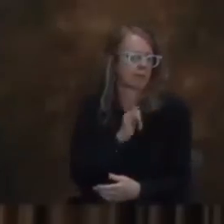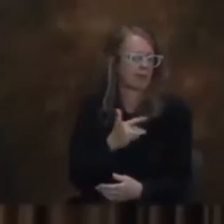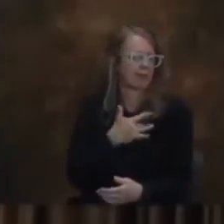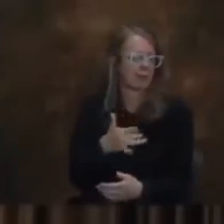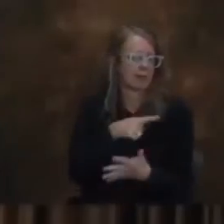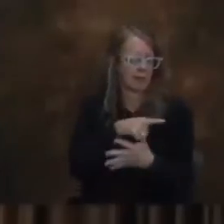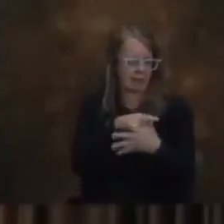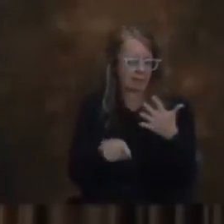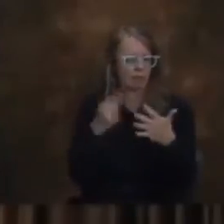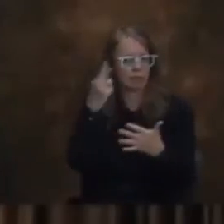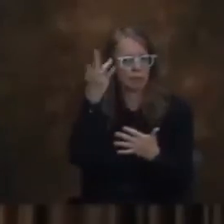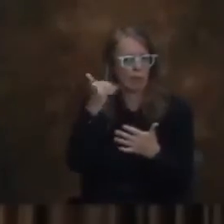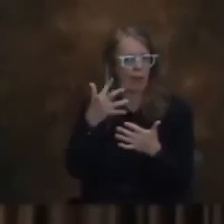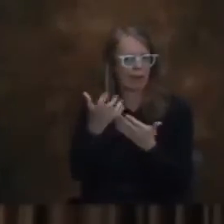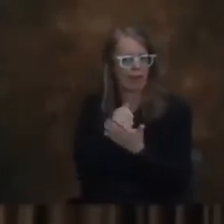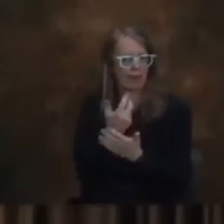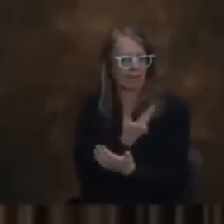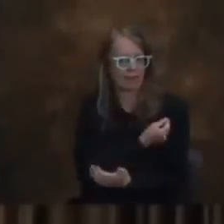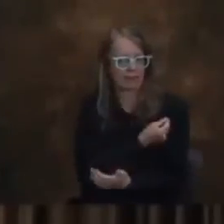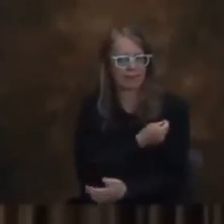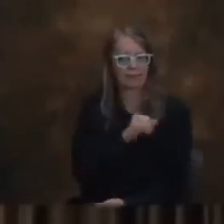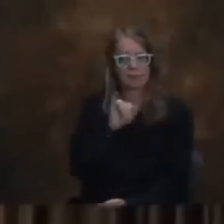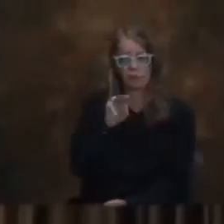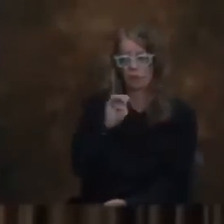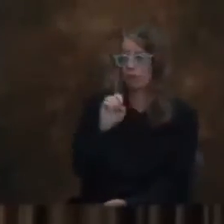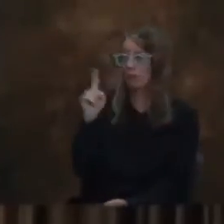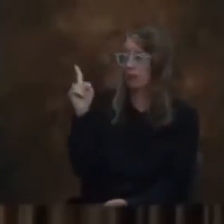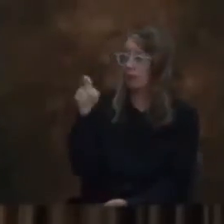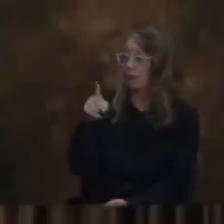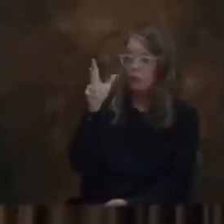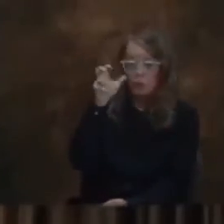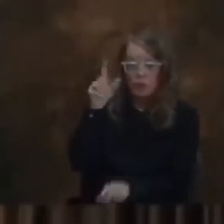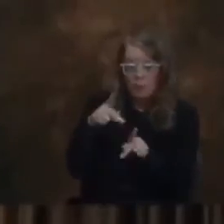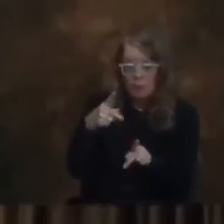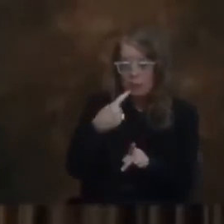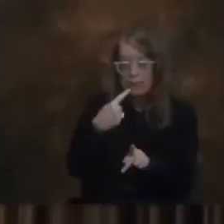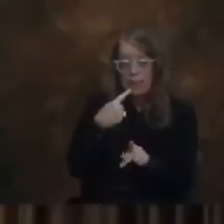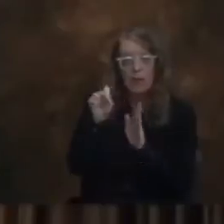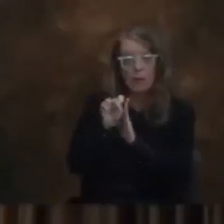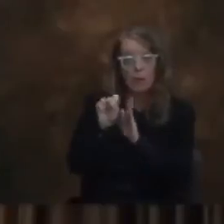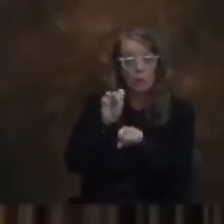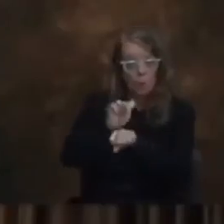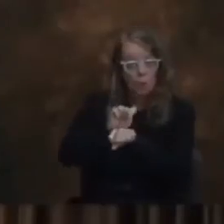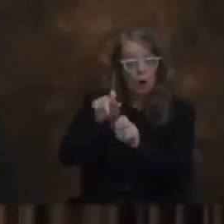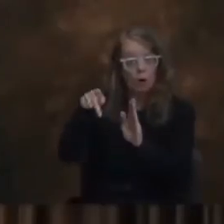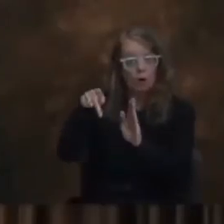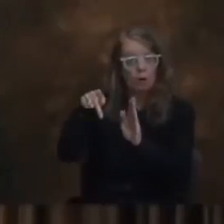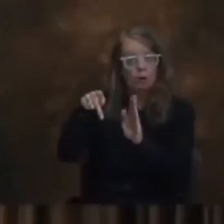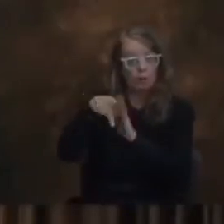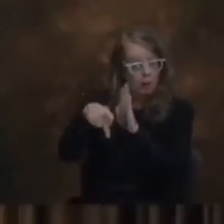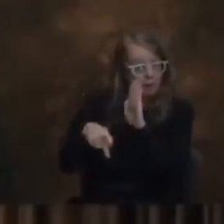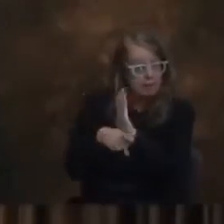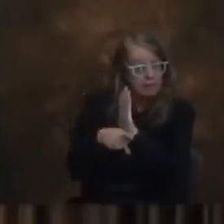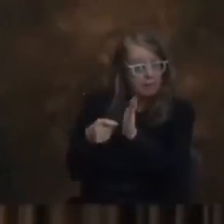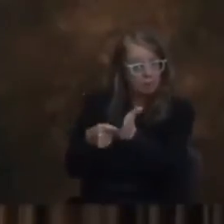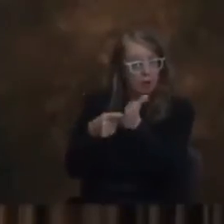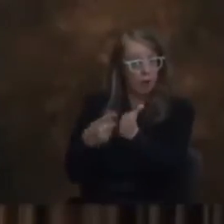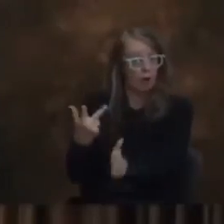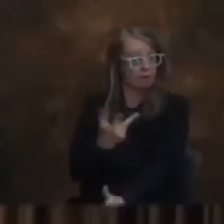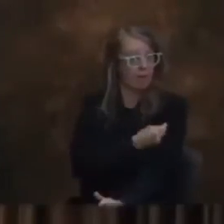hemos visto a alguien que el que diga que las políticas en subte en su lugar de trabajo o de empleo les ha impulsado a ponerse la vacuna